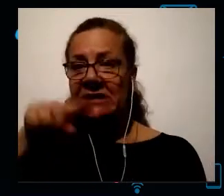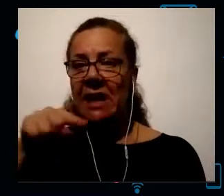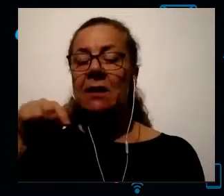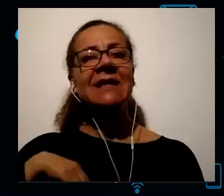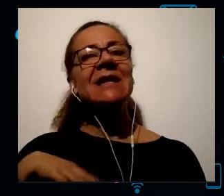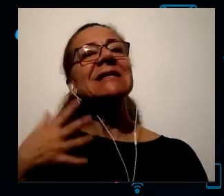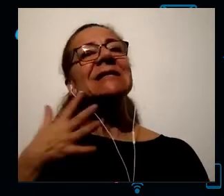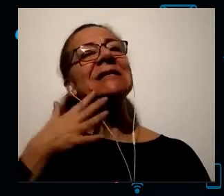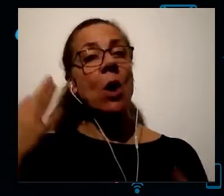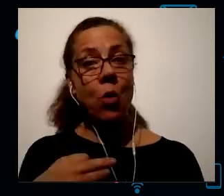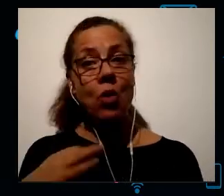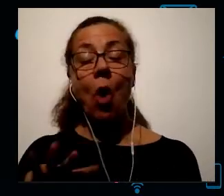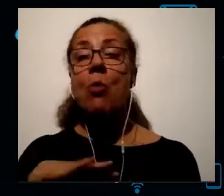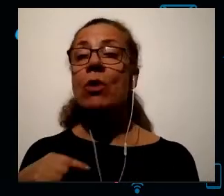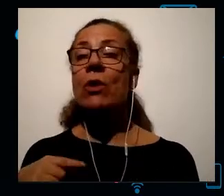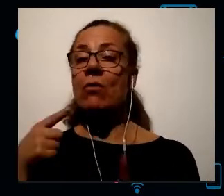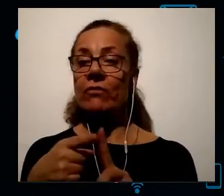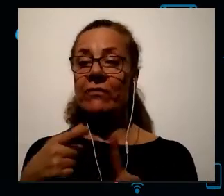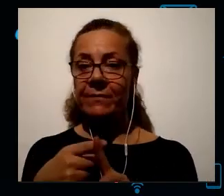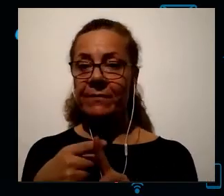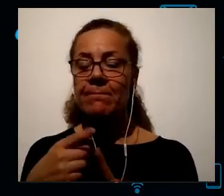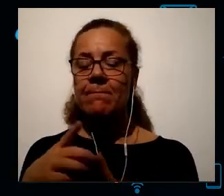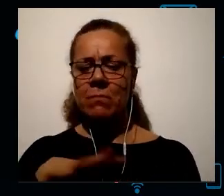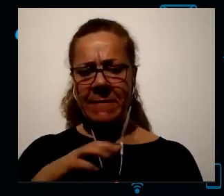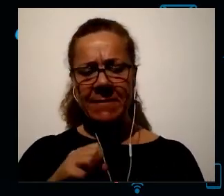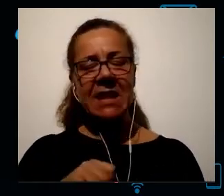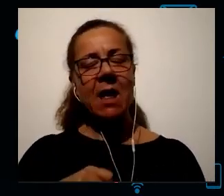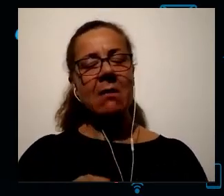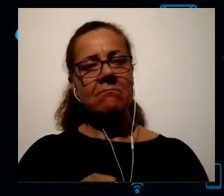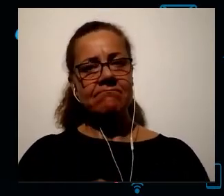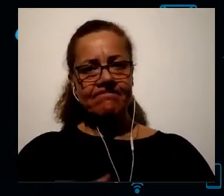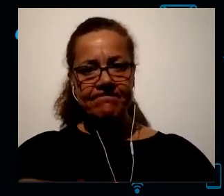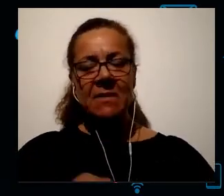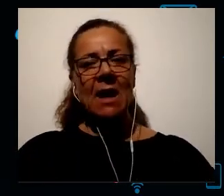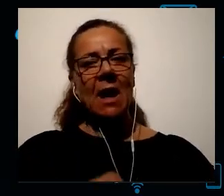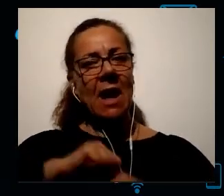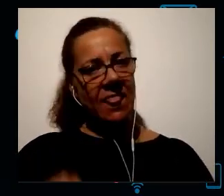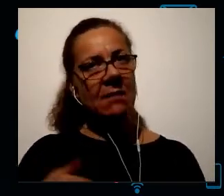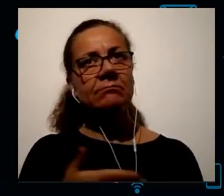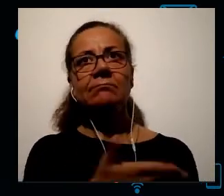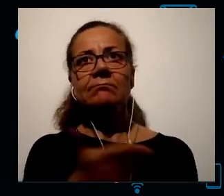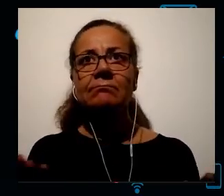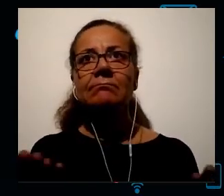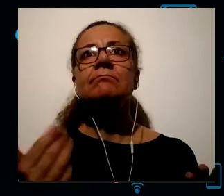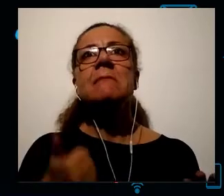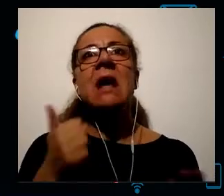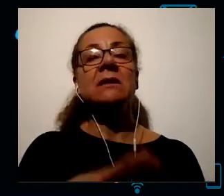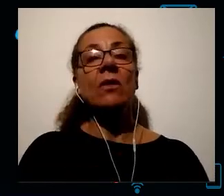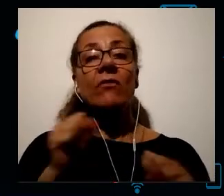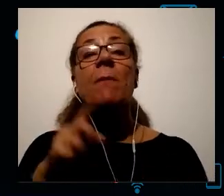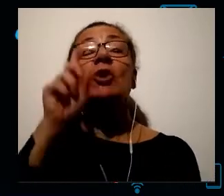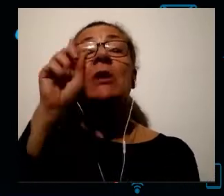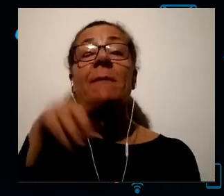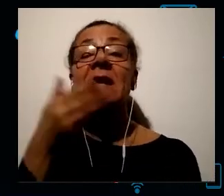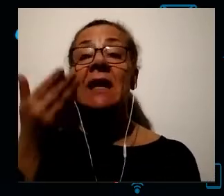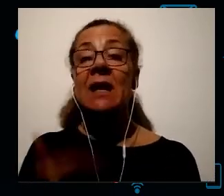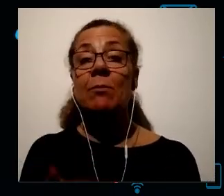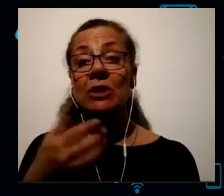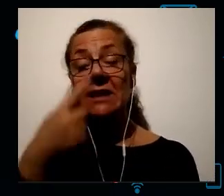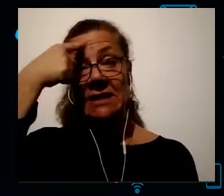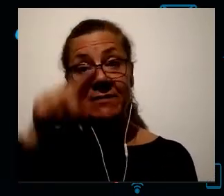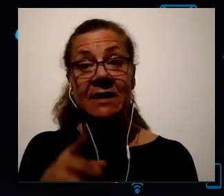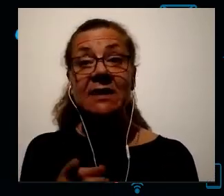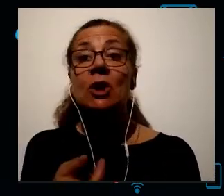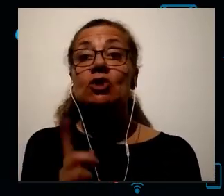hacer un uso que nos permita crecer personalmente y hacer crecer a otros pero también es importante que sepamos que es sólo